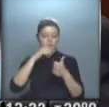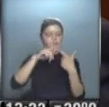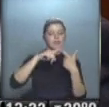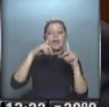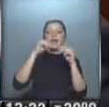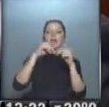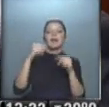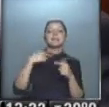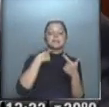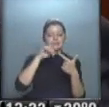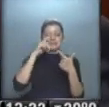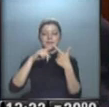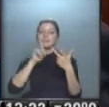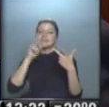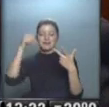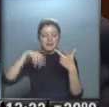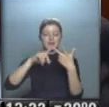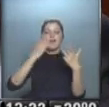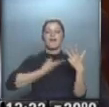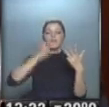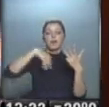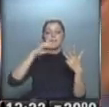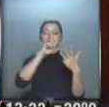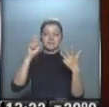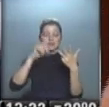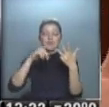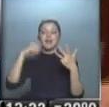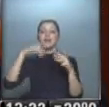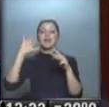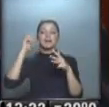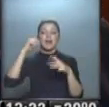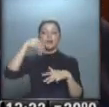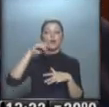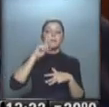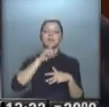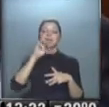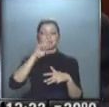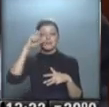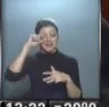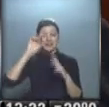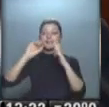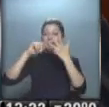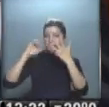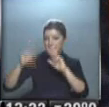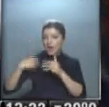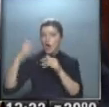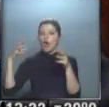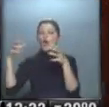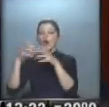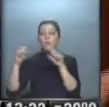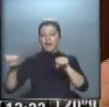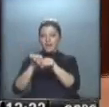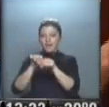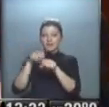tener TN, podría tener FM100, podría tener Radio Mitre y una compañía de cable del 35% del mercado.